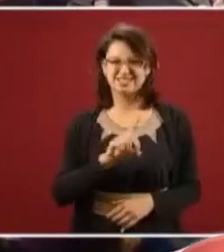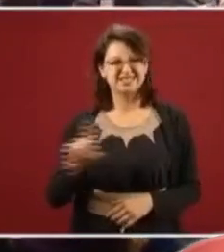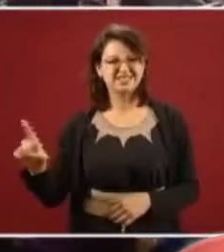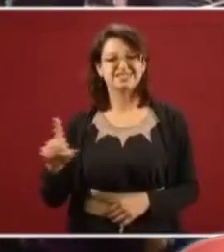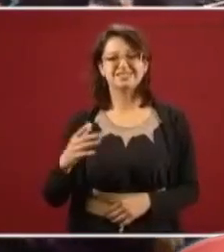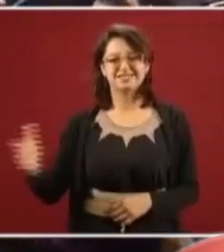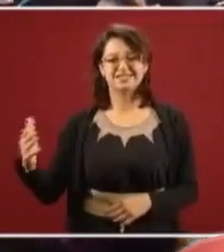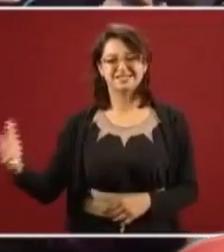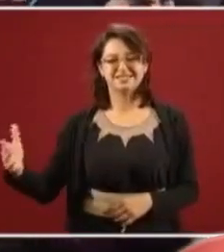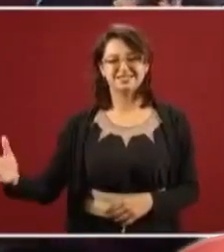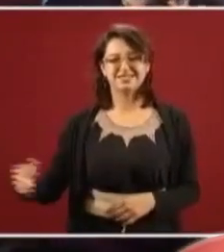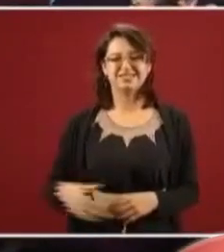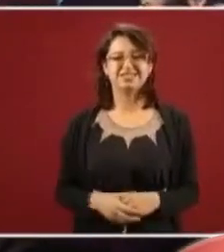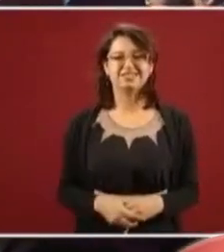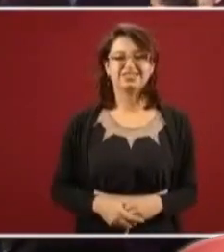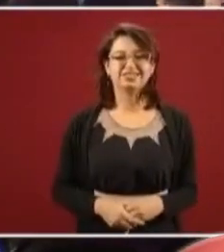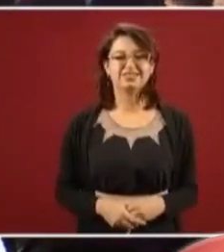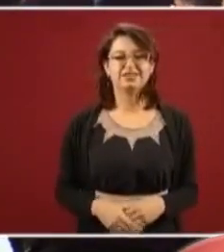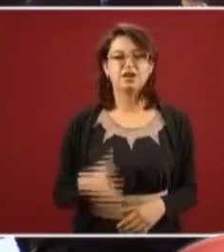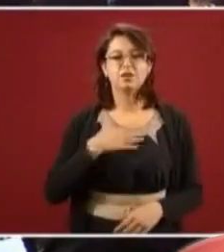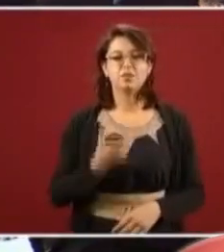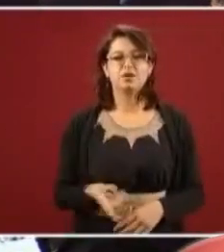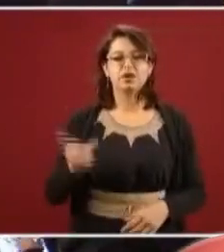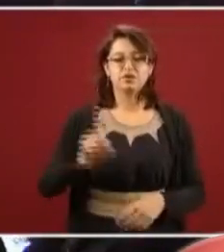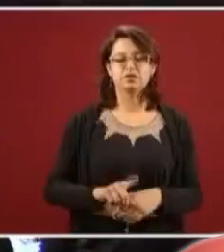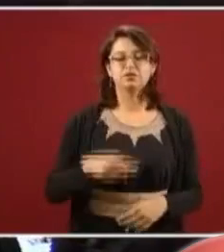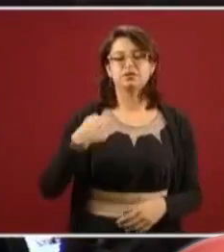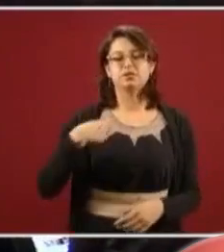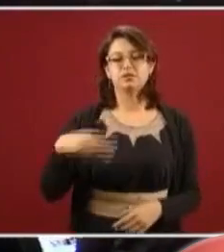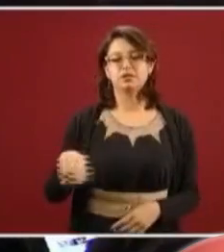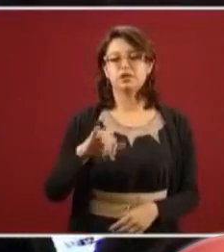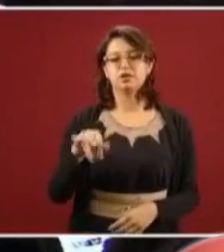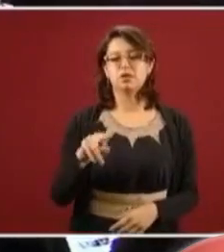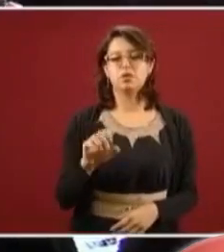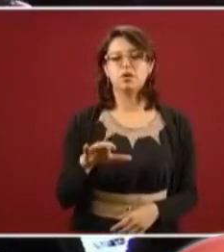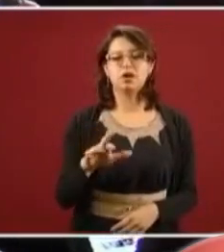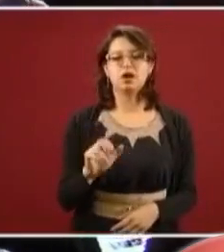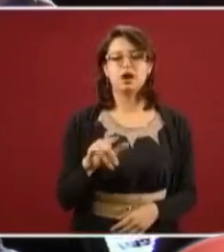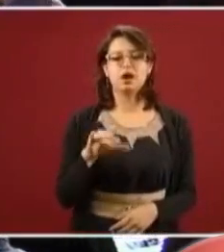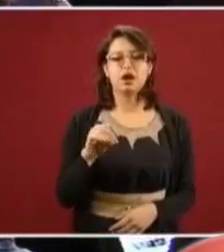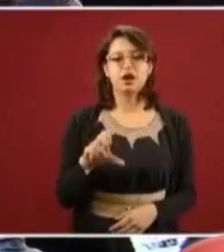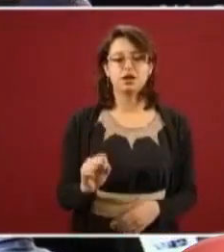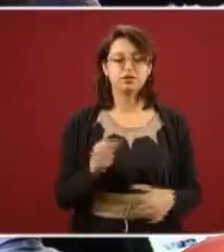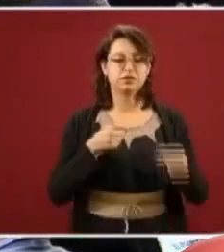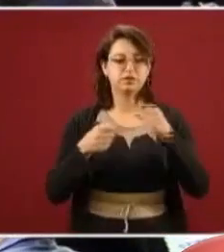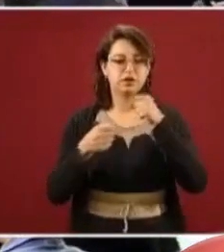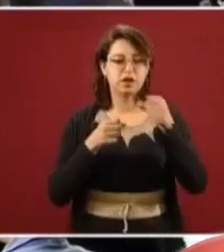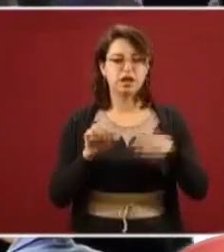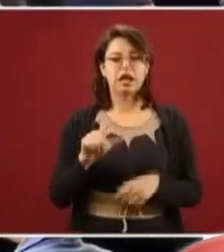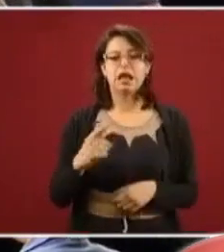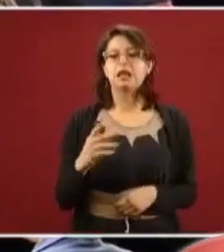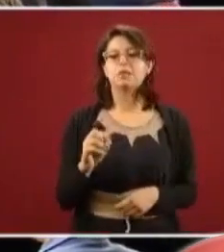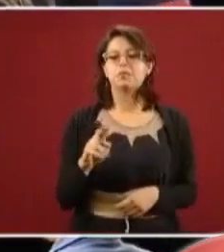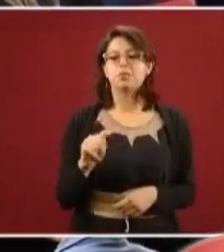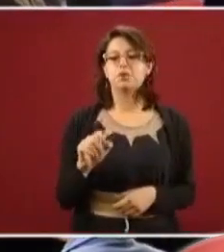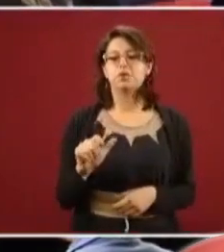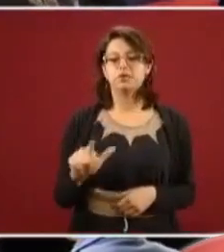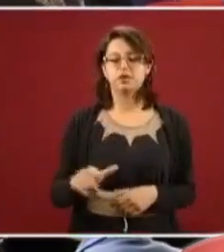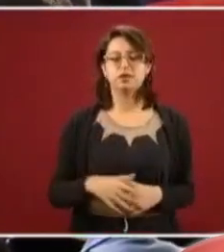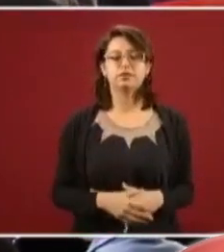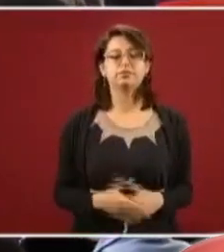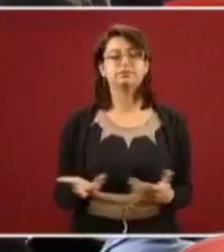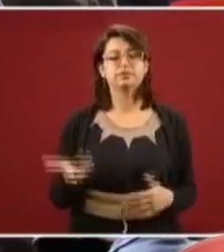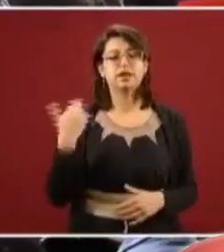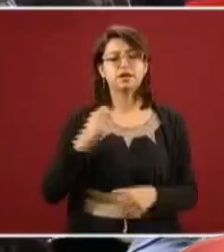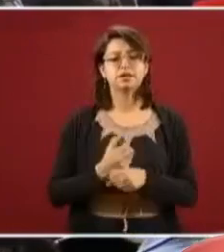Sí, buenos días, señor presidente. Juan Carlos Machorro, del portal Expoc. El secretario general de la OCDE, Ángel Gurría,